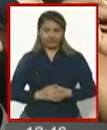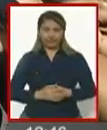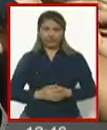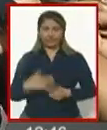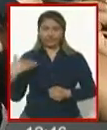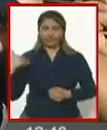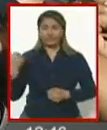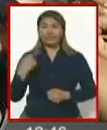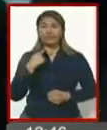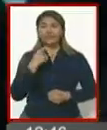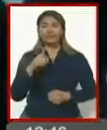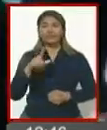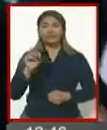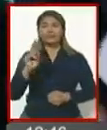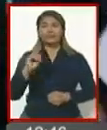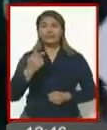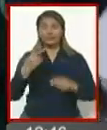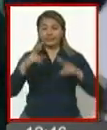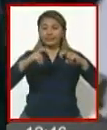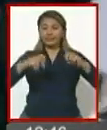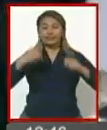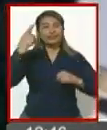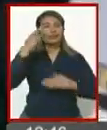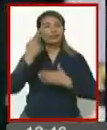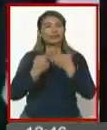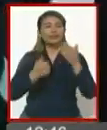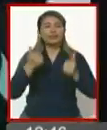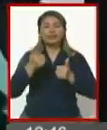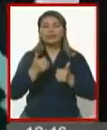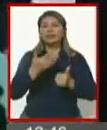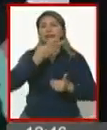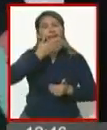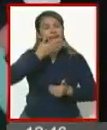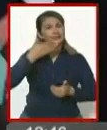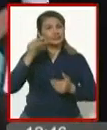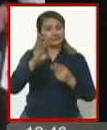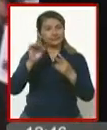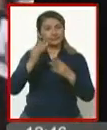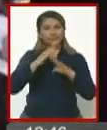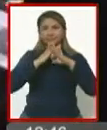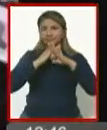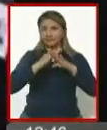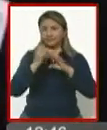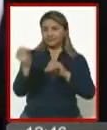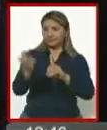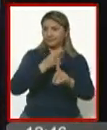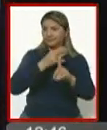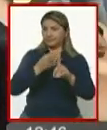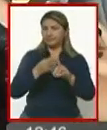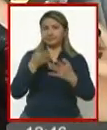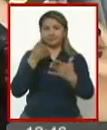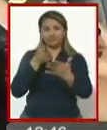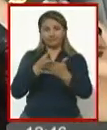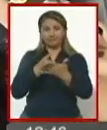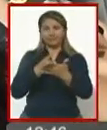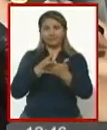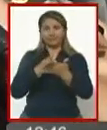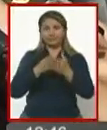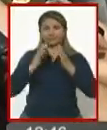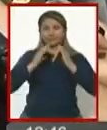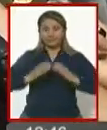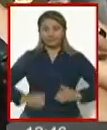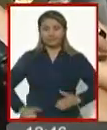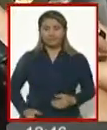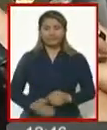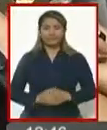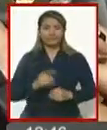el coronel Lora en este momento está analizando para ver cuál es la más apropiada para evitar agresiones y atentados contra su integridad